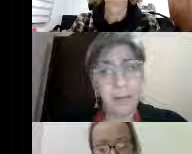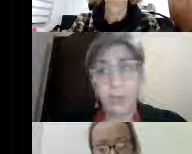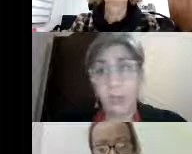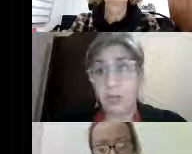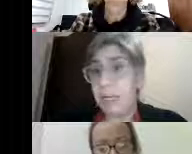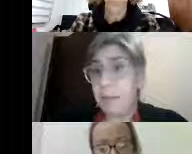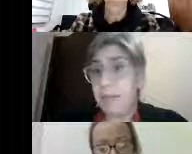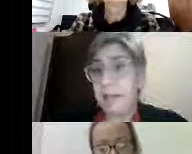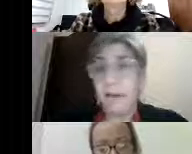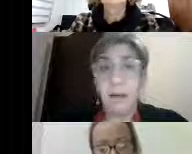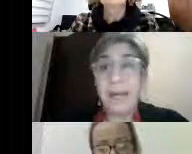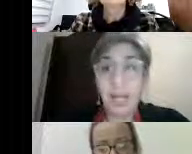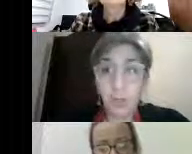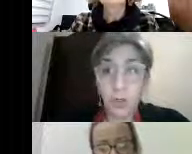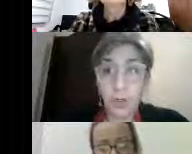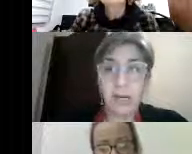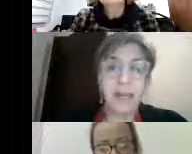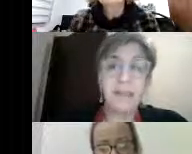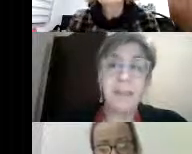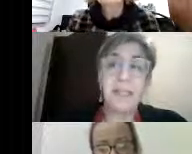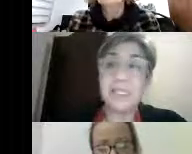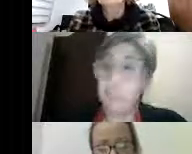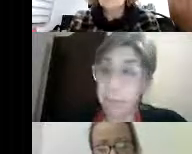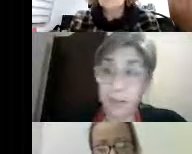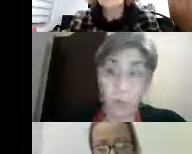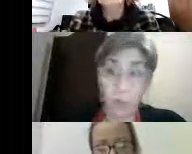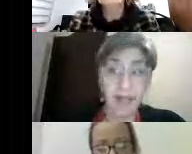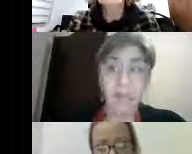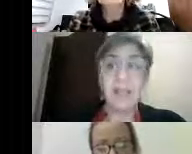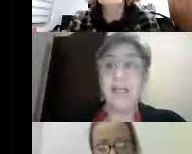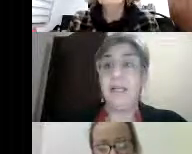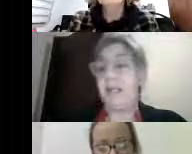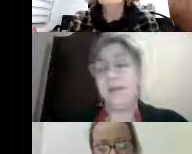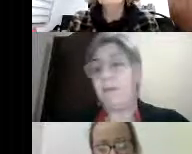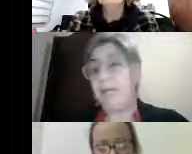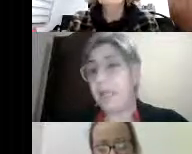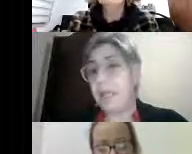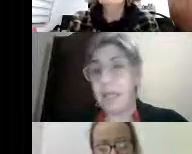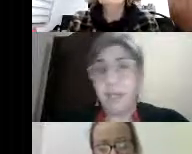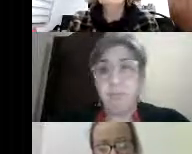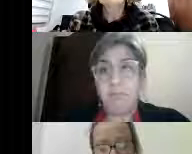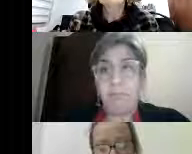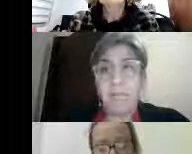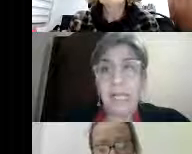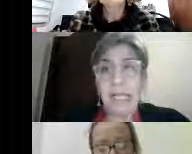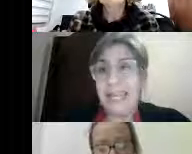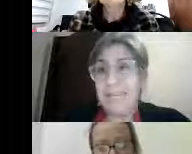son medicamentos relativamente baratos, relativamente simples de tomar y relativamente